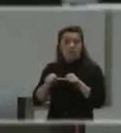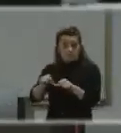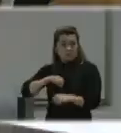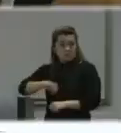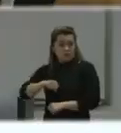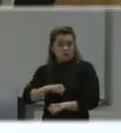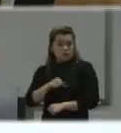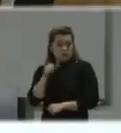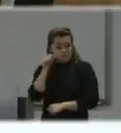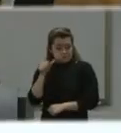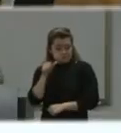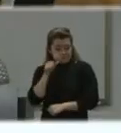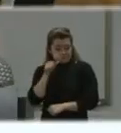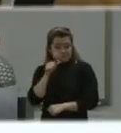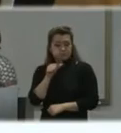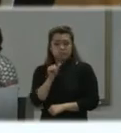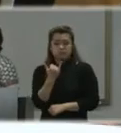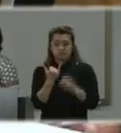fertilidad.